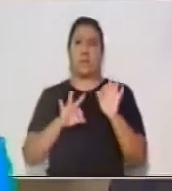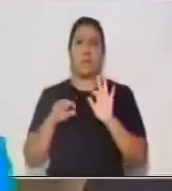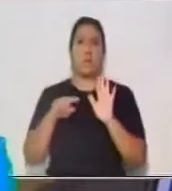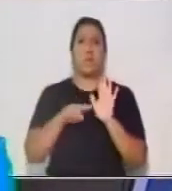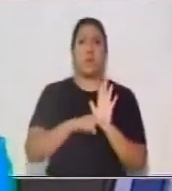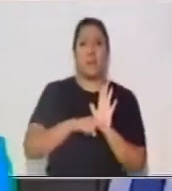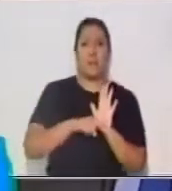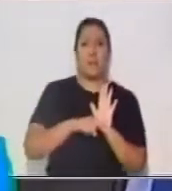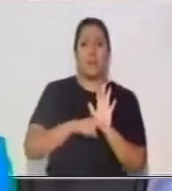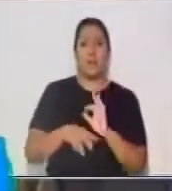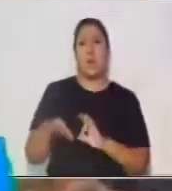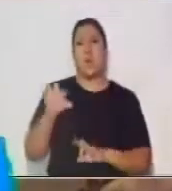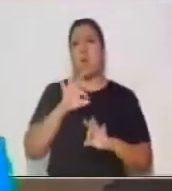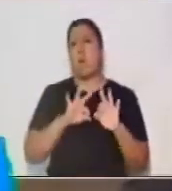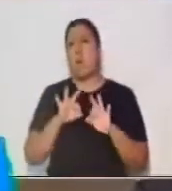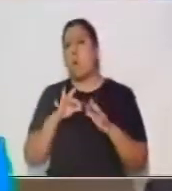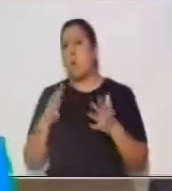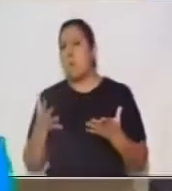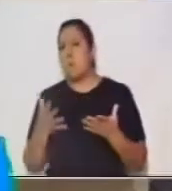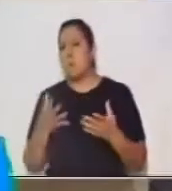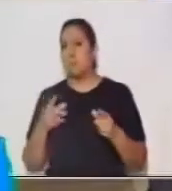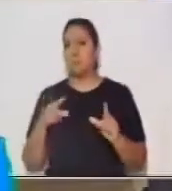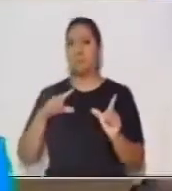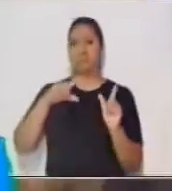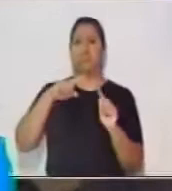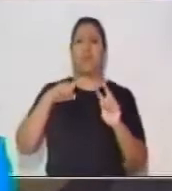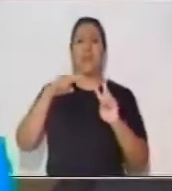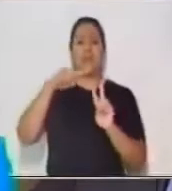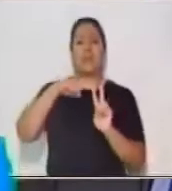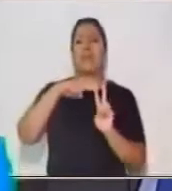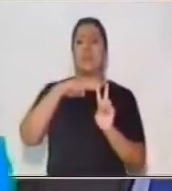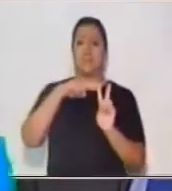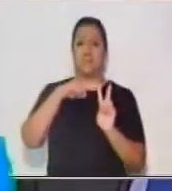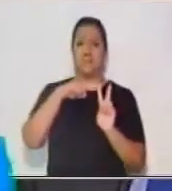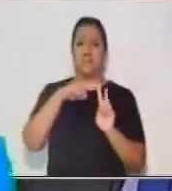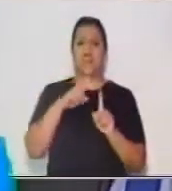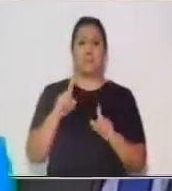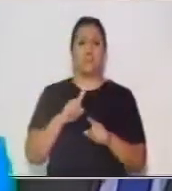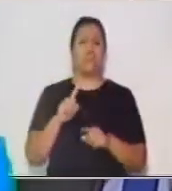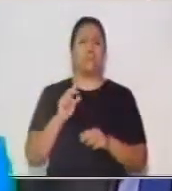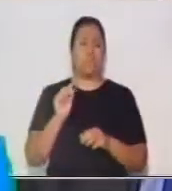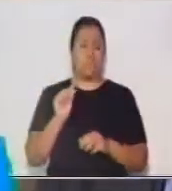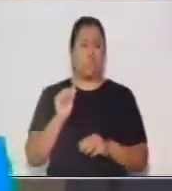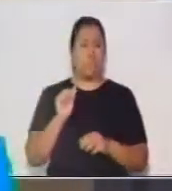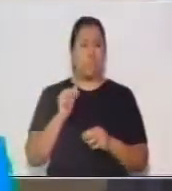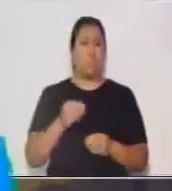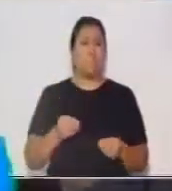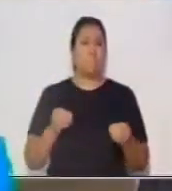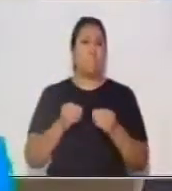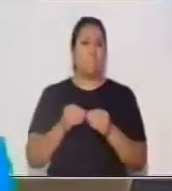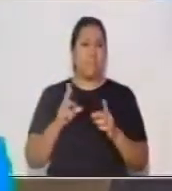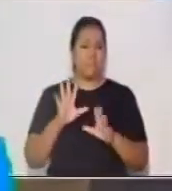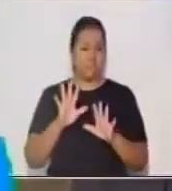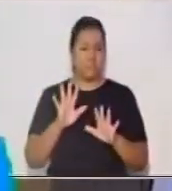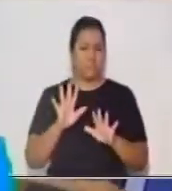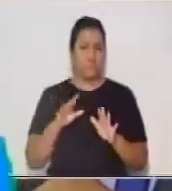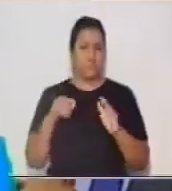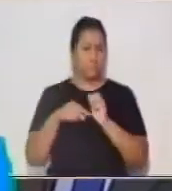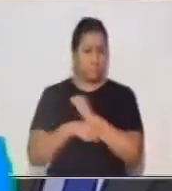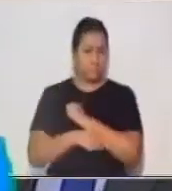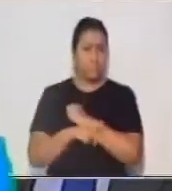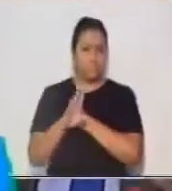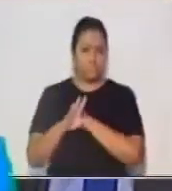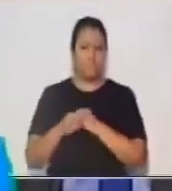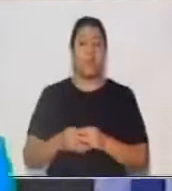Bi-Kit, la fiebre y el dolor elimina. Tranquila, si es Bayer, es bueno. Contra la gripe de tus hijos,